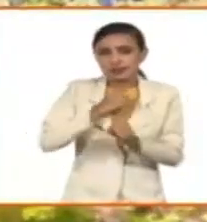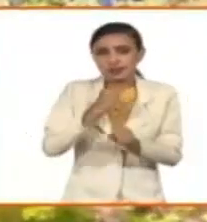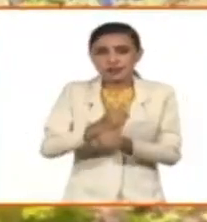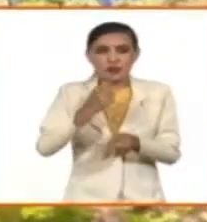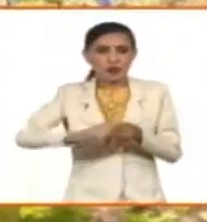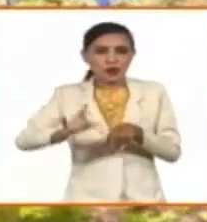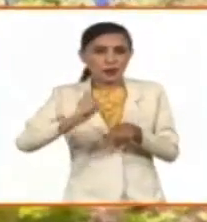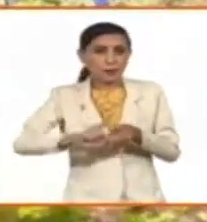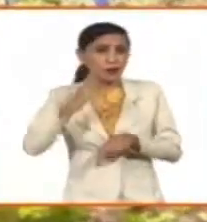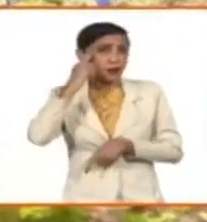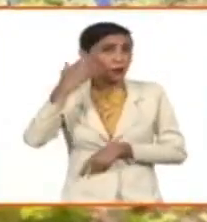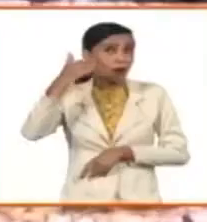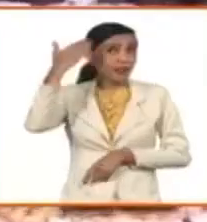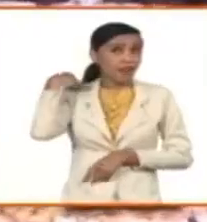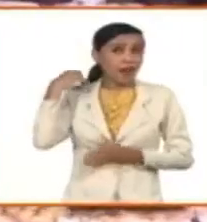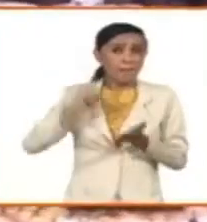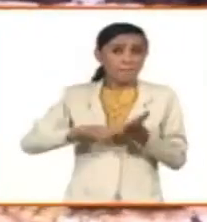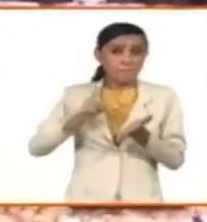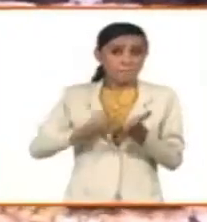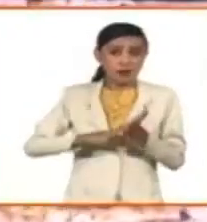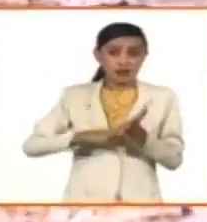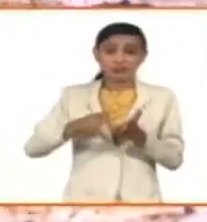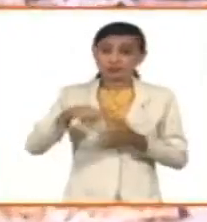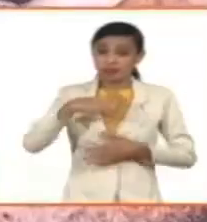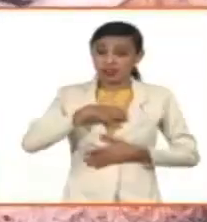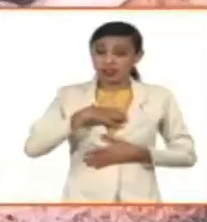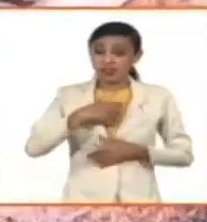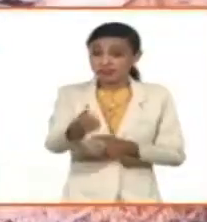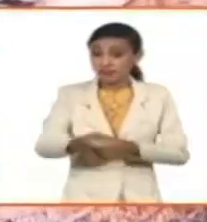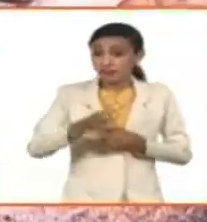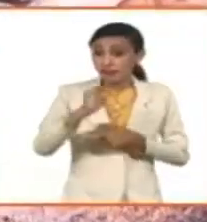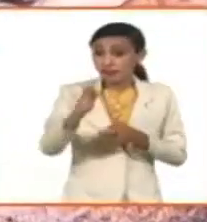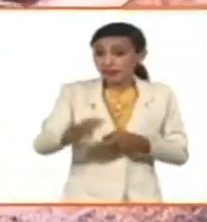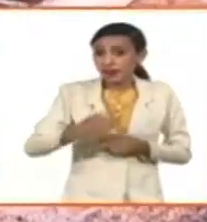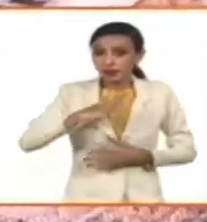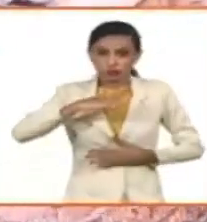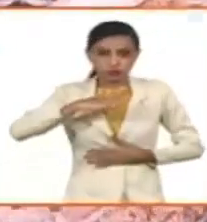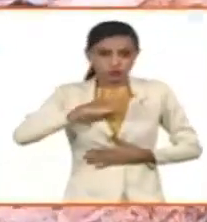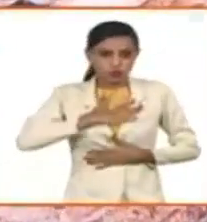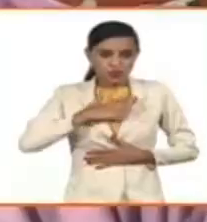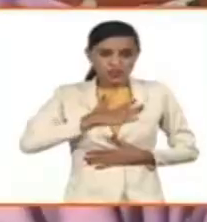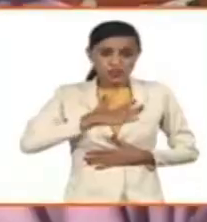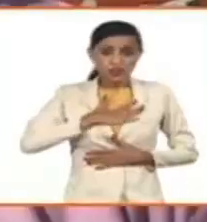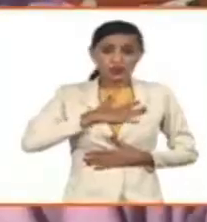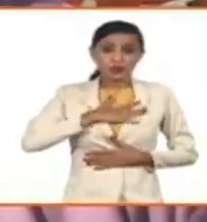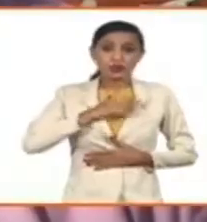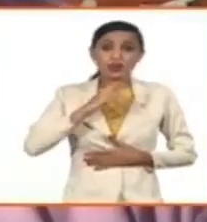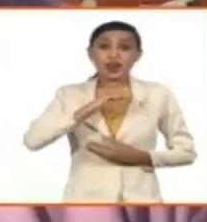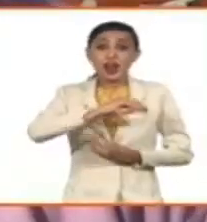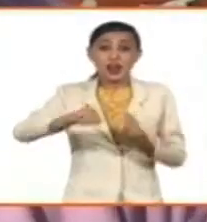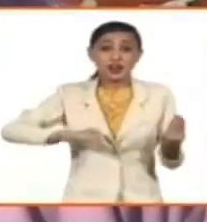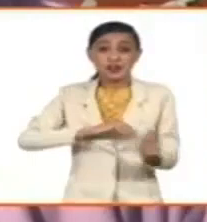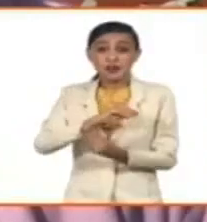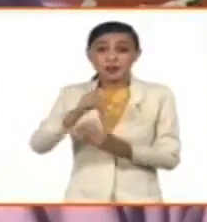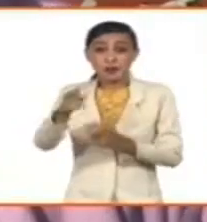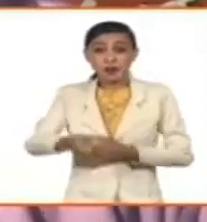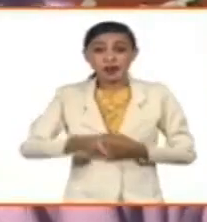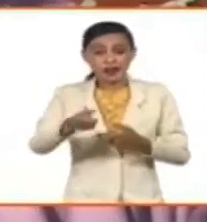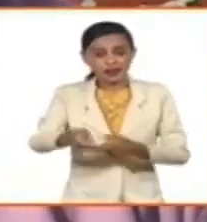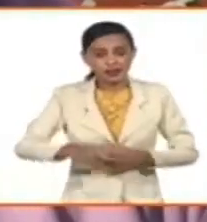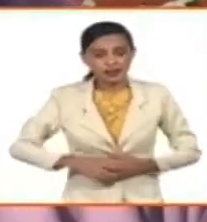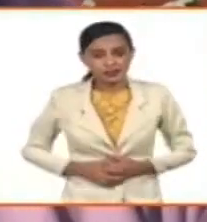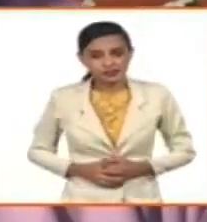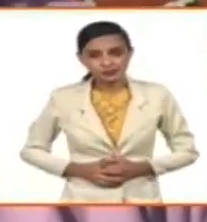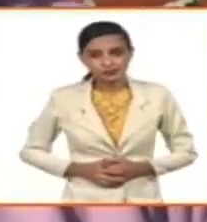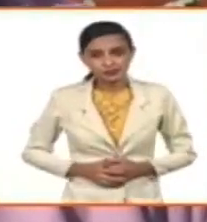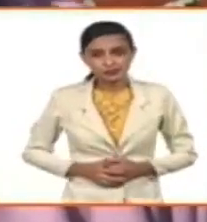aquellos días en que su padre arrendatario se convirtió en el dueño de su espacio con la reforma agraria. Eso fue, imagínese,